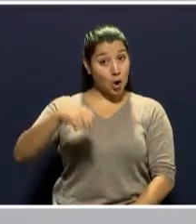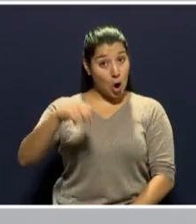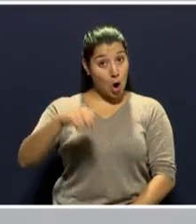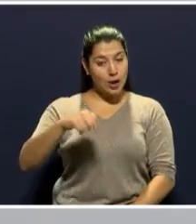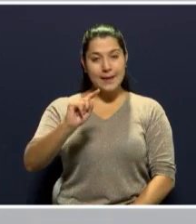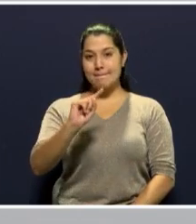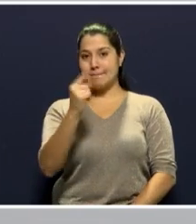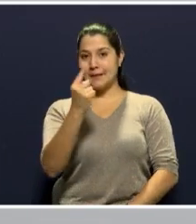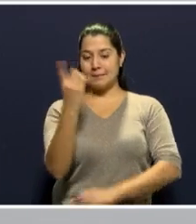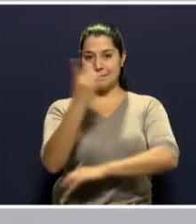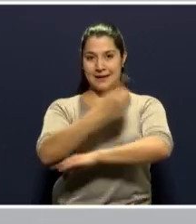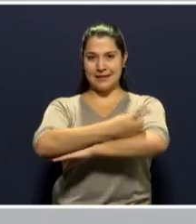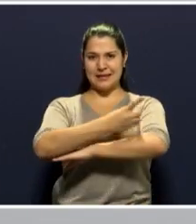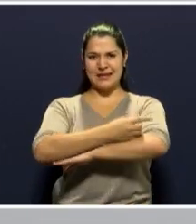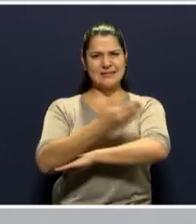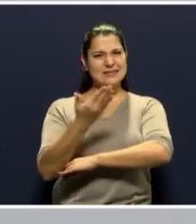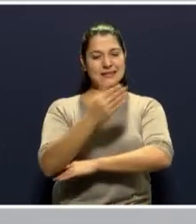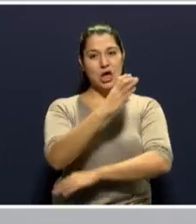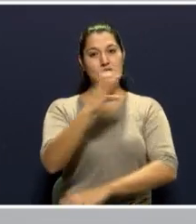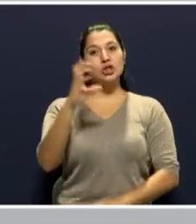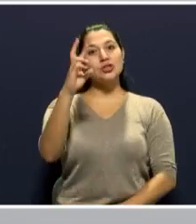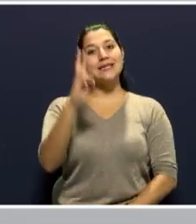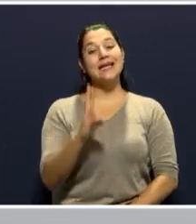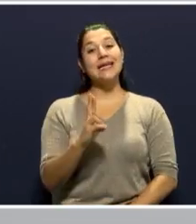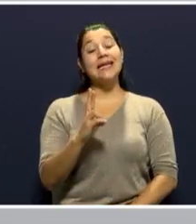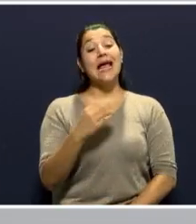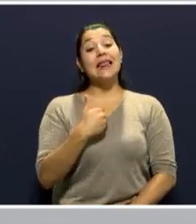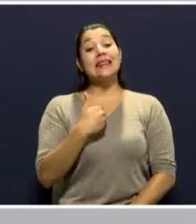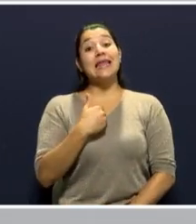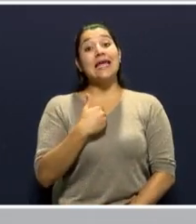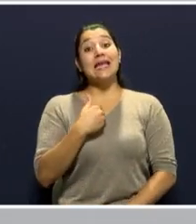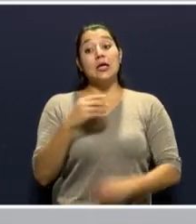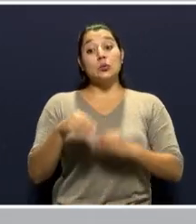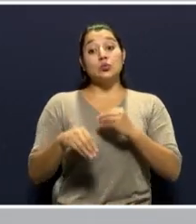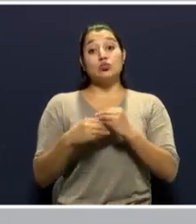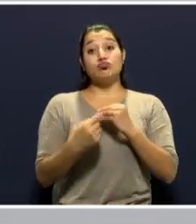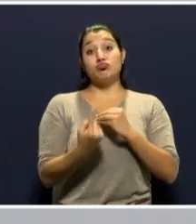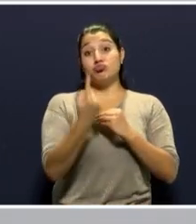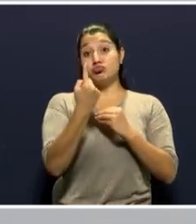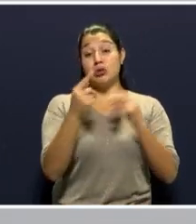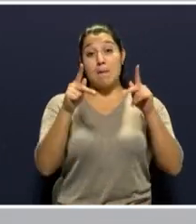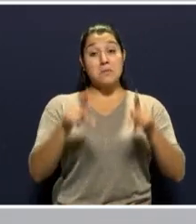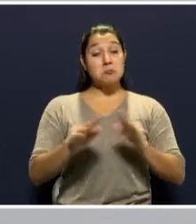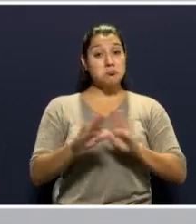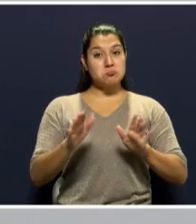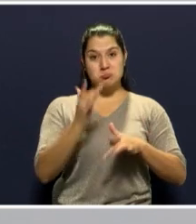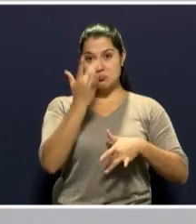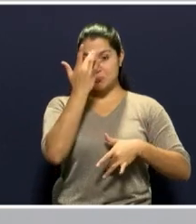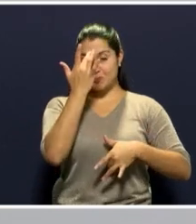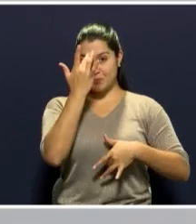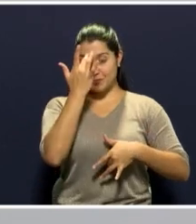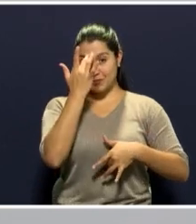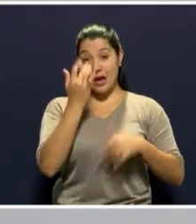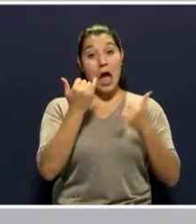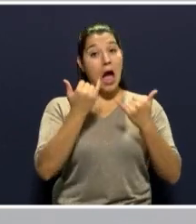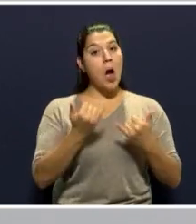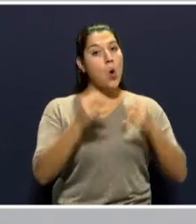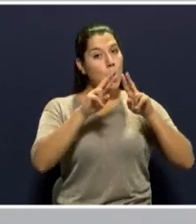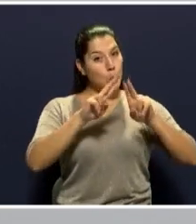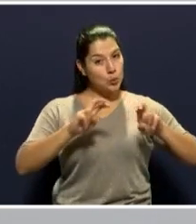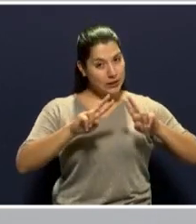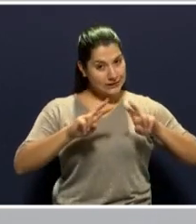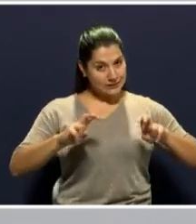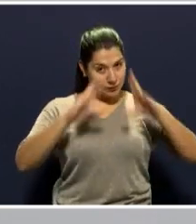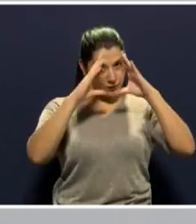el primer día en que Costa Rica presenta solo un nuevo caso. De inmediato le analizamos